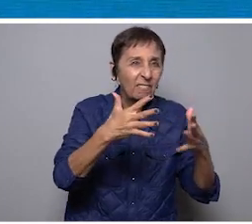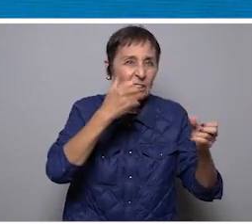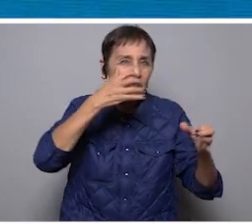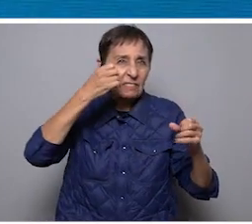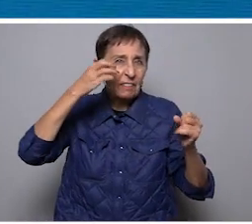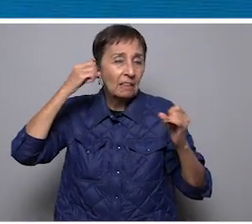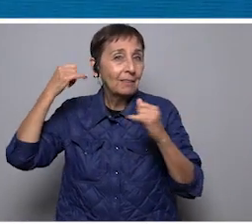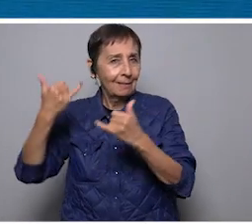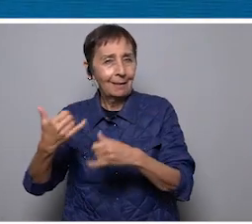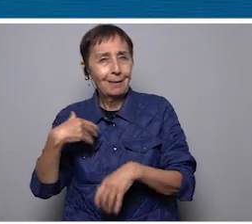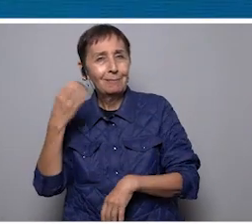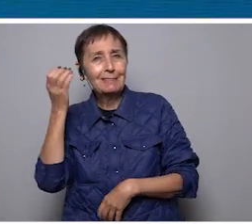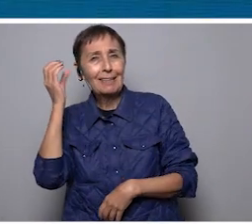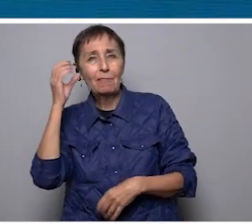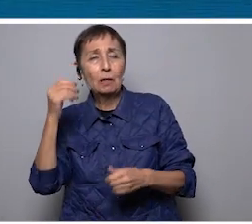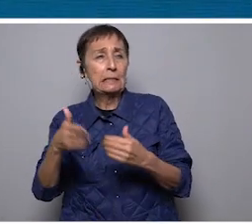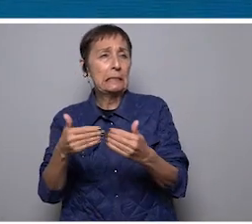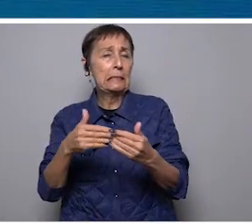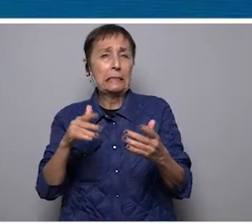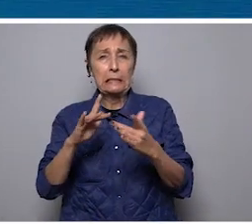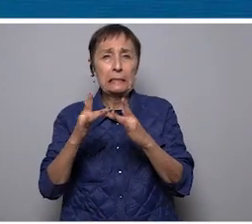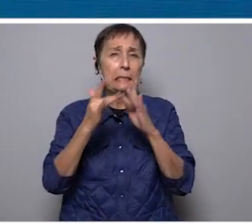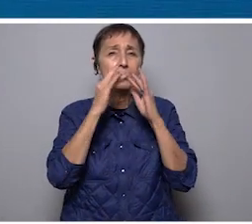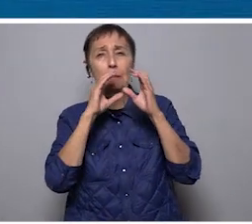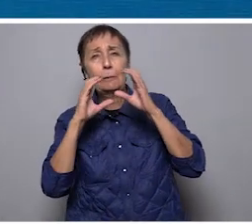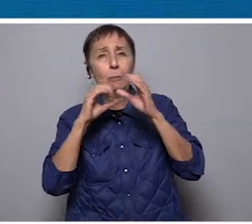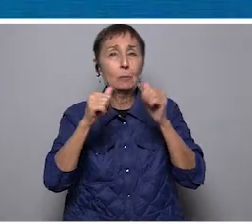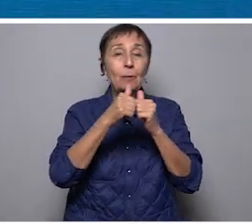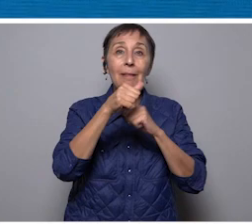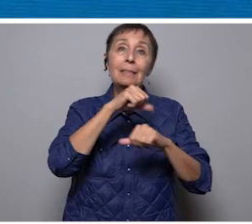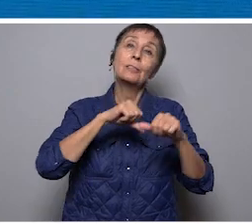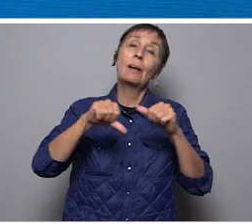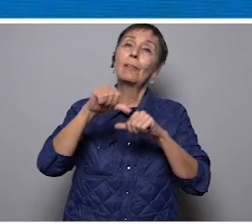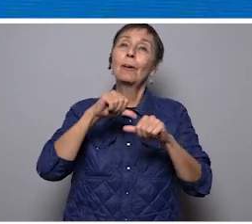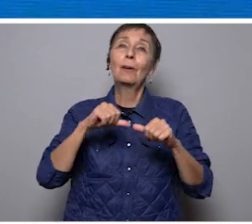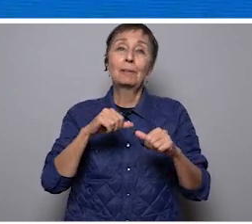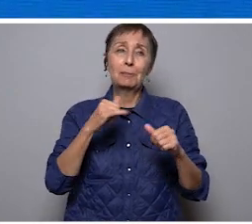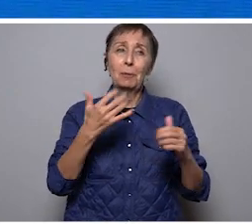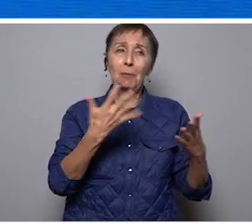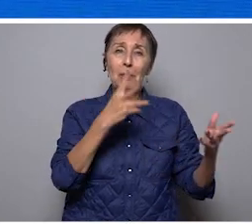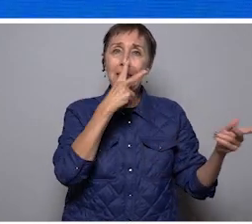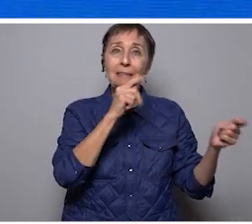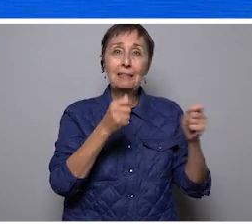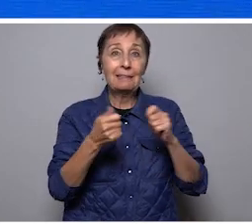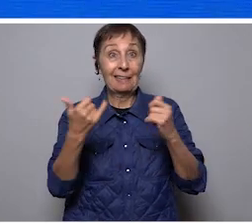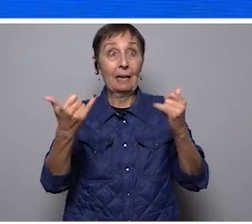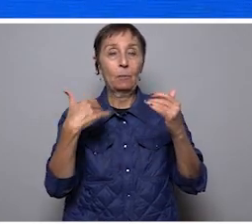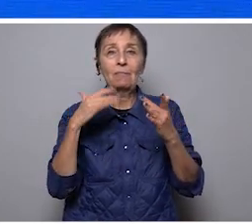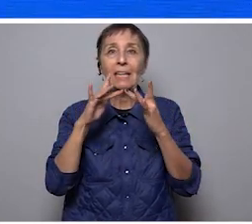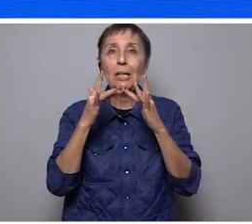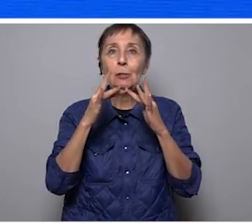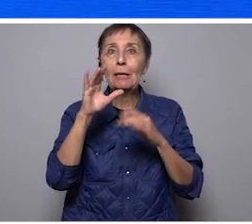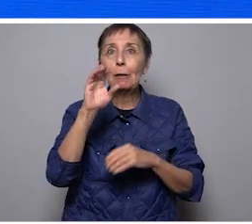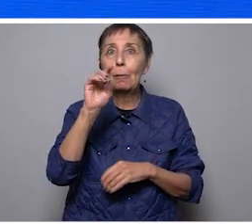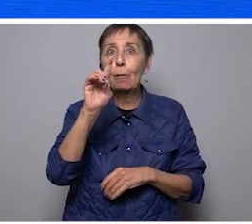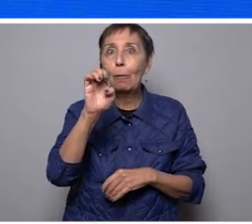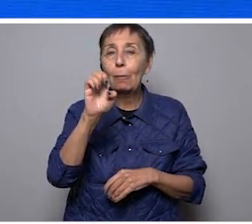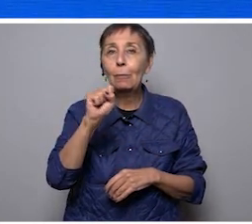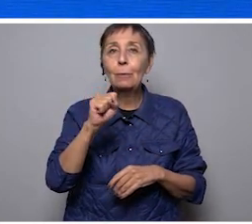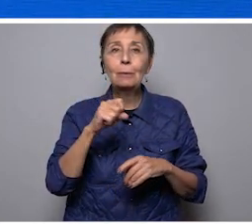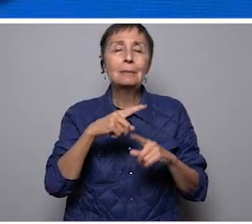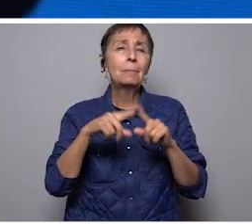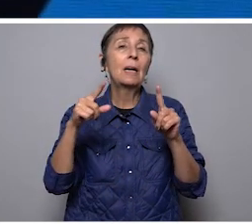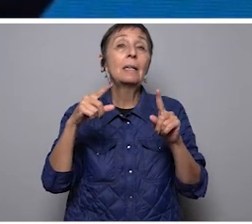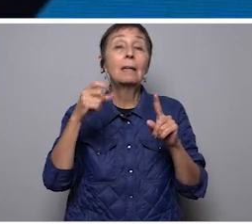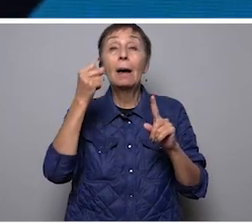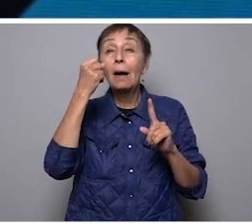vinieron los códigos eh del Internet pero siempre ha